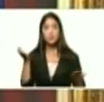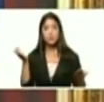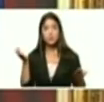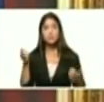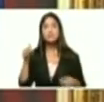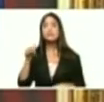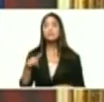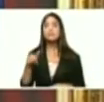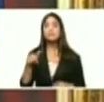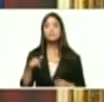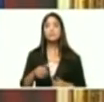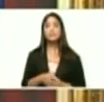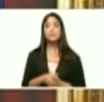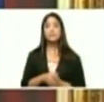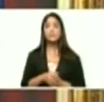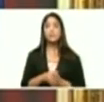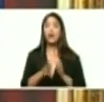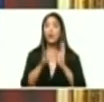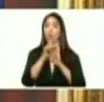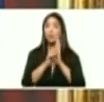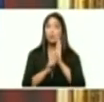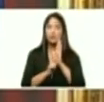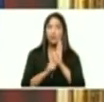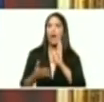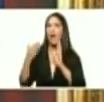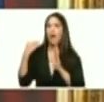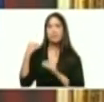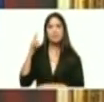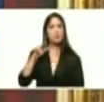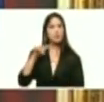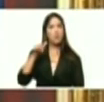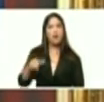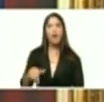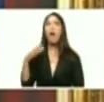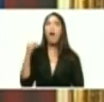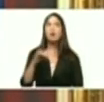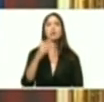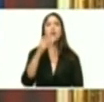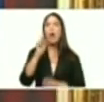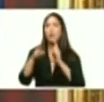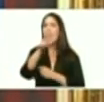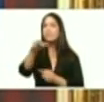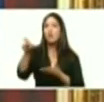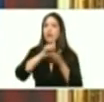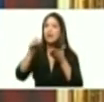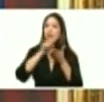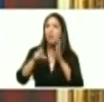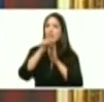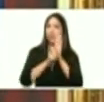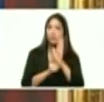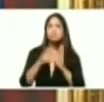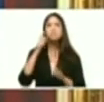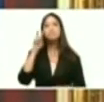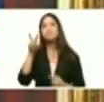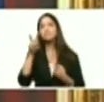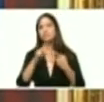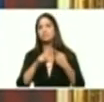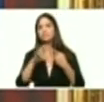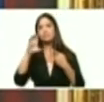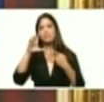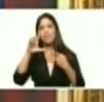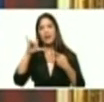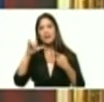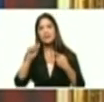estas tensiones, constitucionales, no se habían vivido, aquí hay varios constituyentes, por allá está Herrera, de los que puedo ver, Elías,